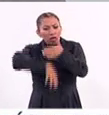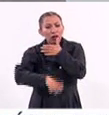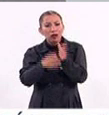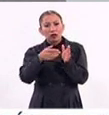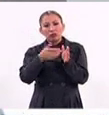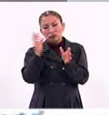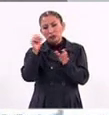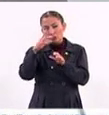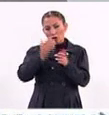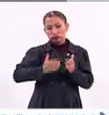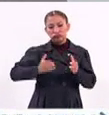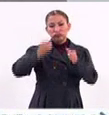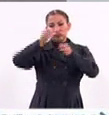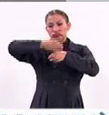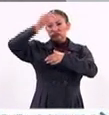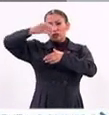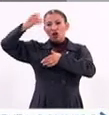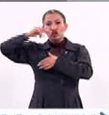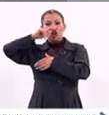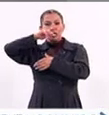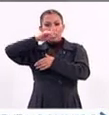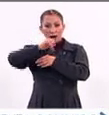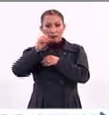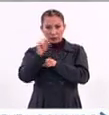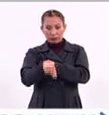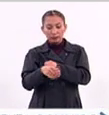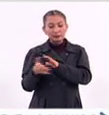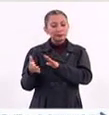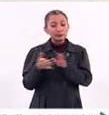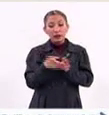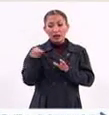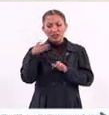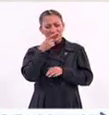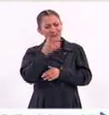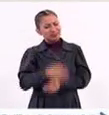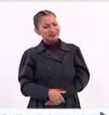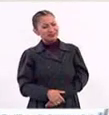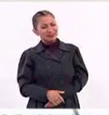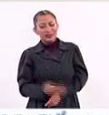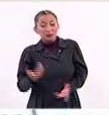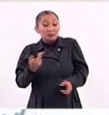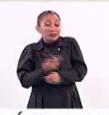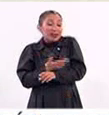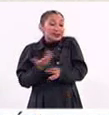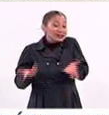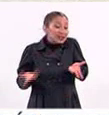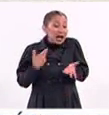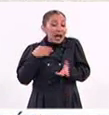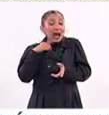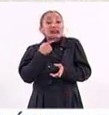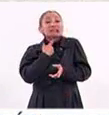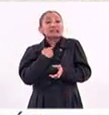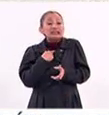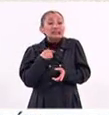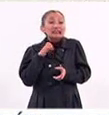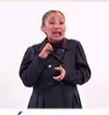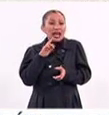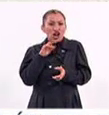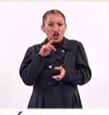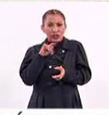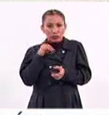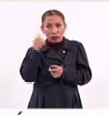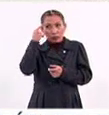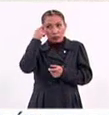caída de los toltecas en ese momento. Y entonces él dice, lo que pasa es que el erotismo, como nosotros